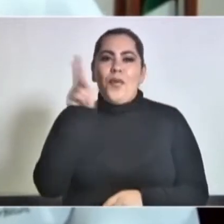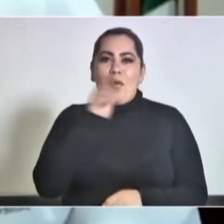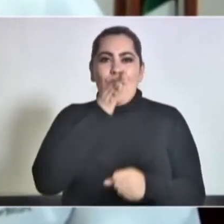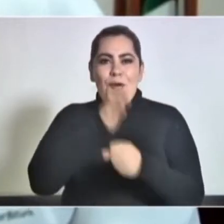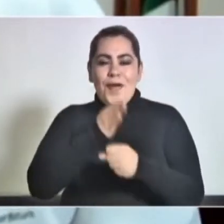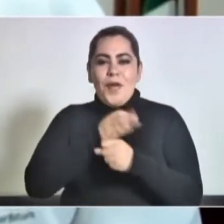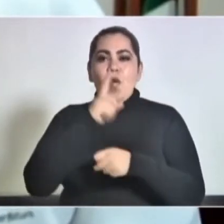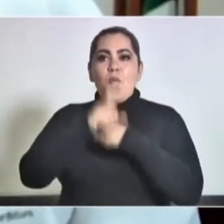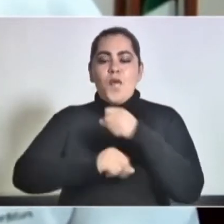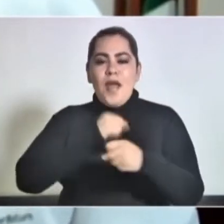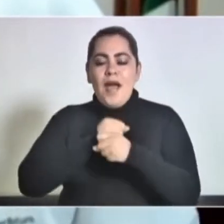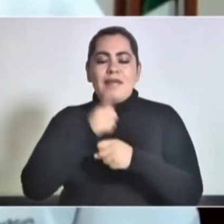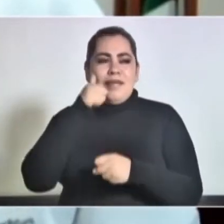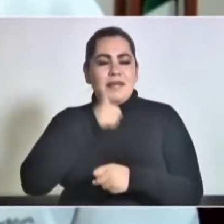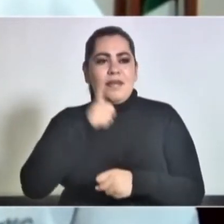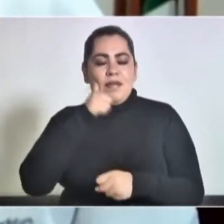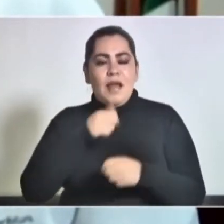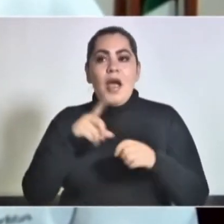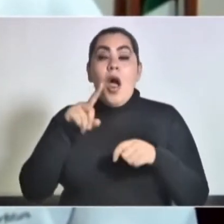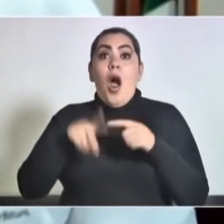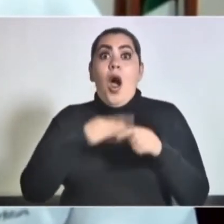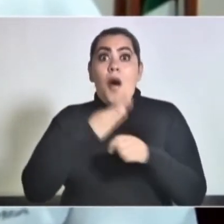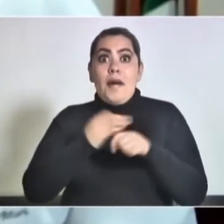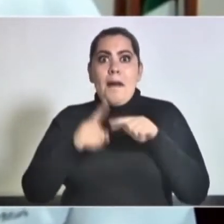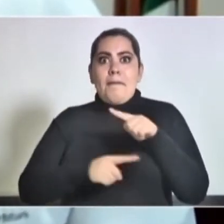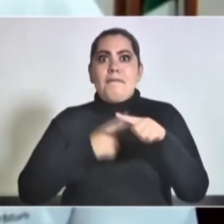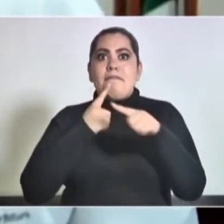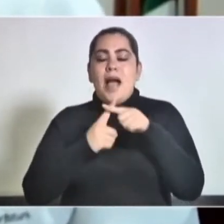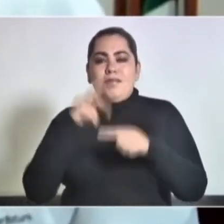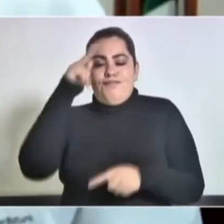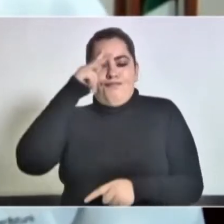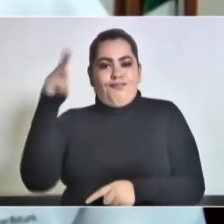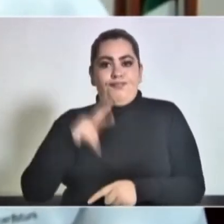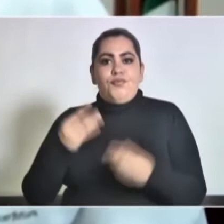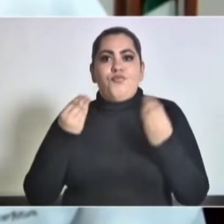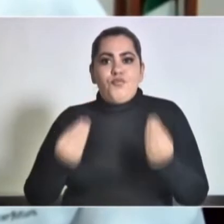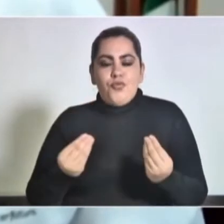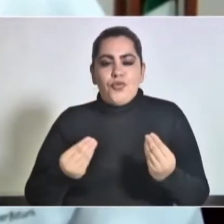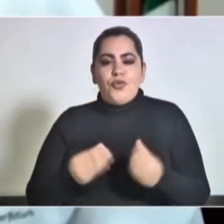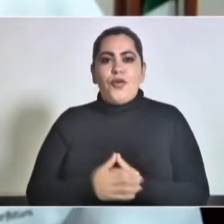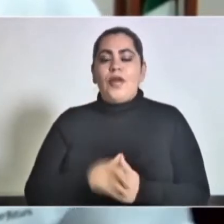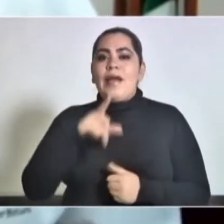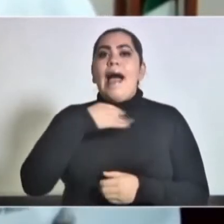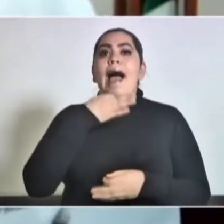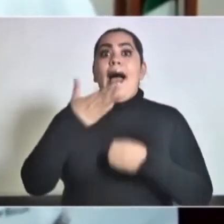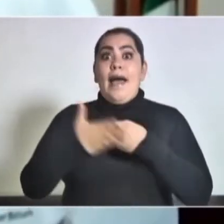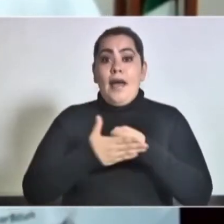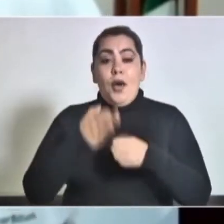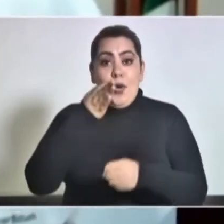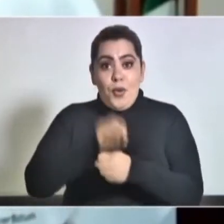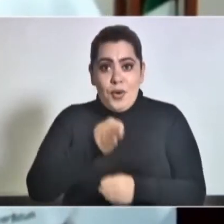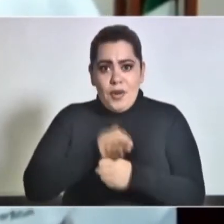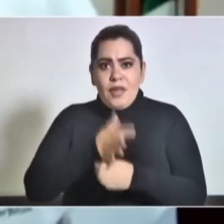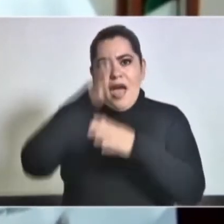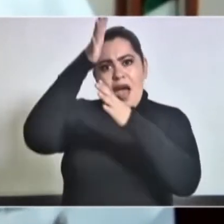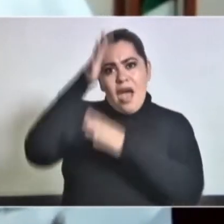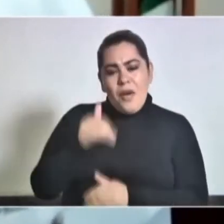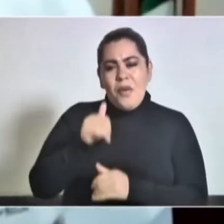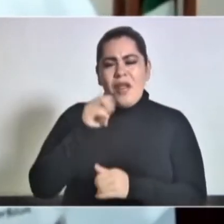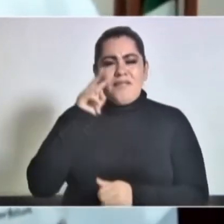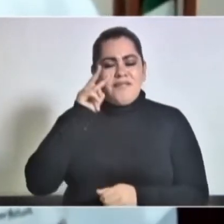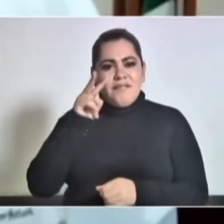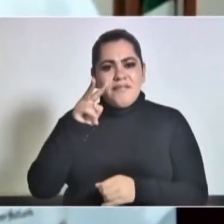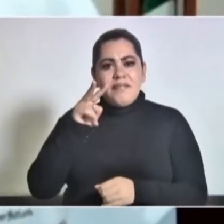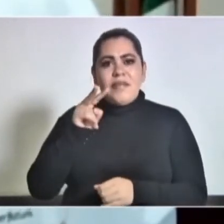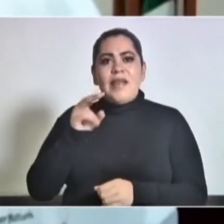y que hoy se ha incrementado en cuanto a su magnitud. Simplemente reportar que, de acuerdo a los